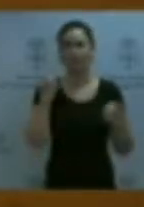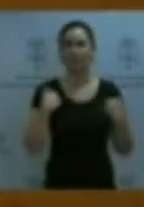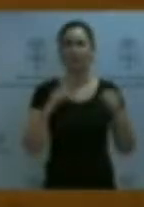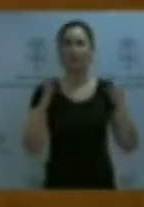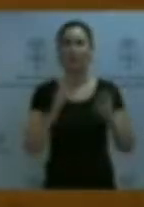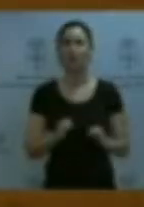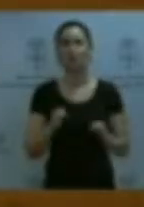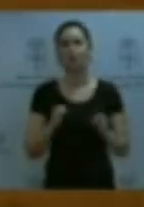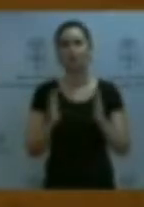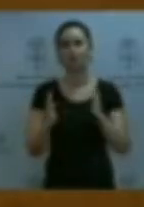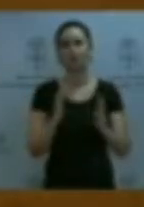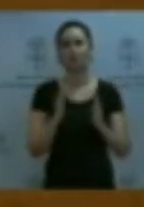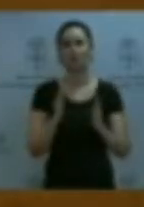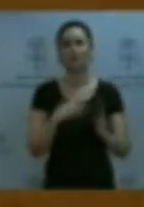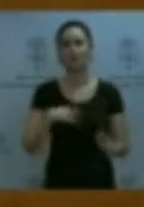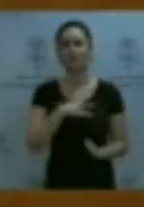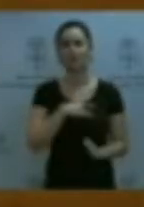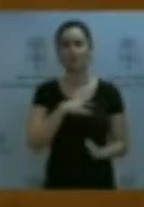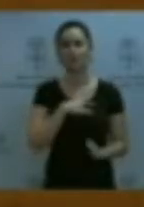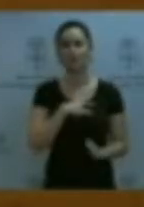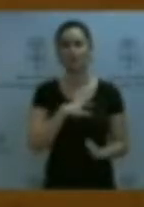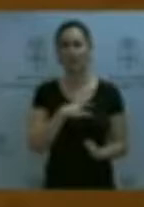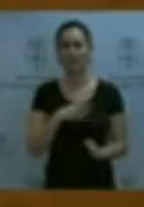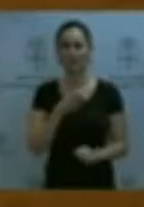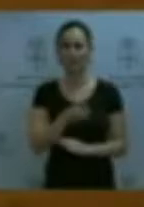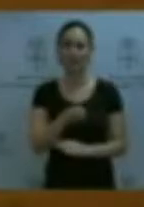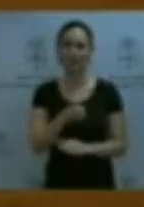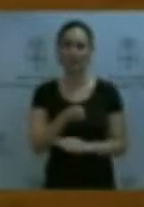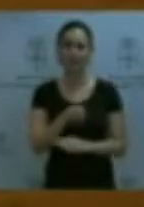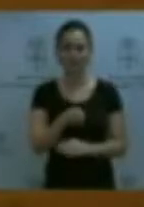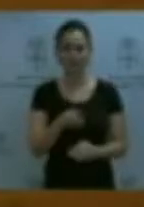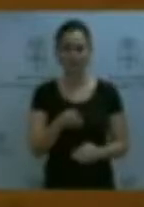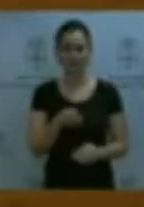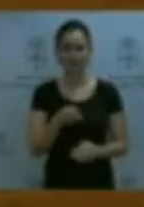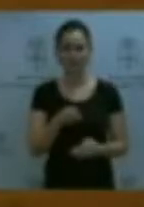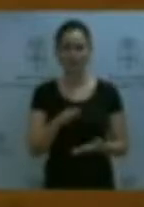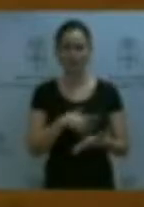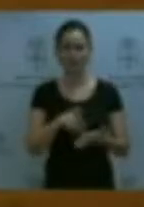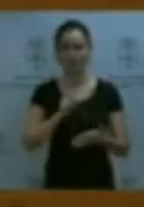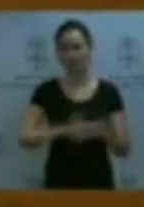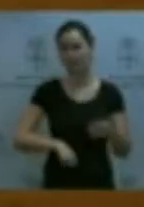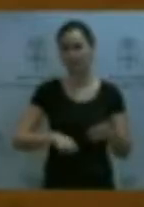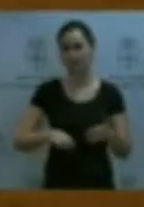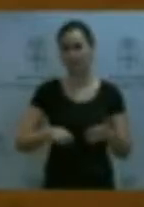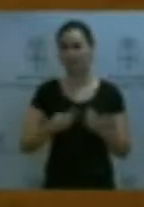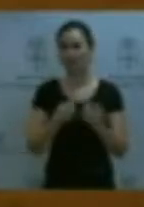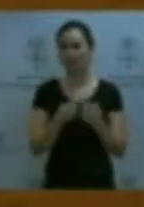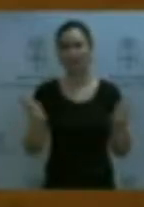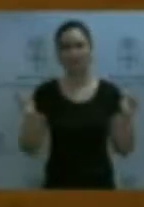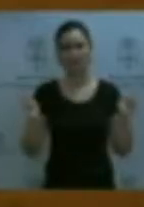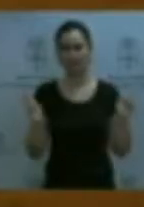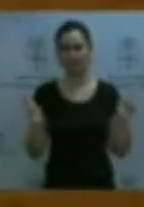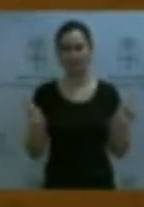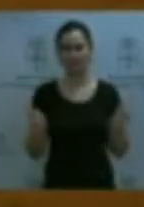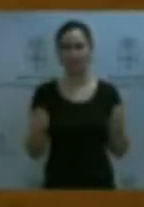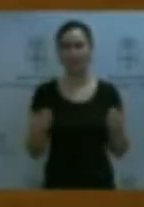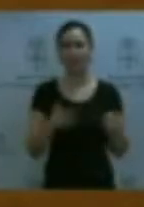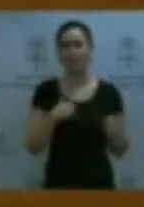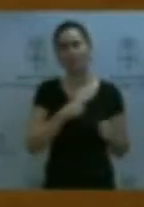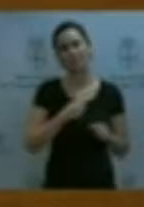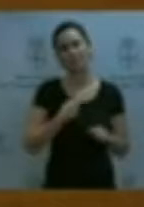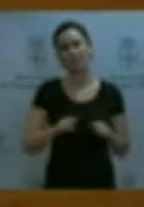manguito y de rigideces que no vienen bien al desempeño de la función pública y que los nuevos tiempos exigen